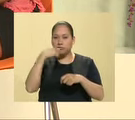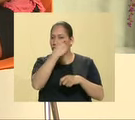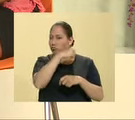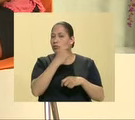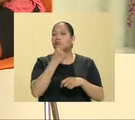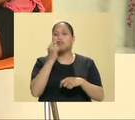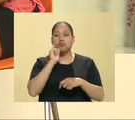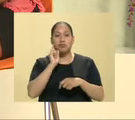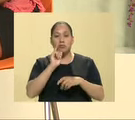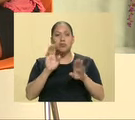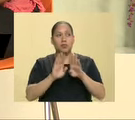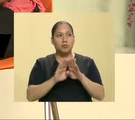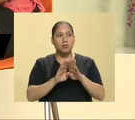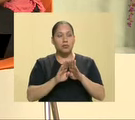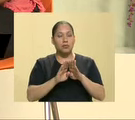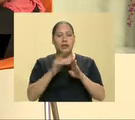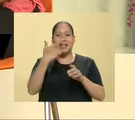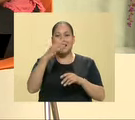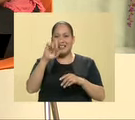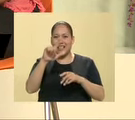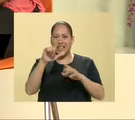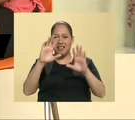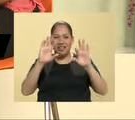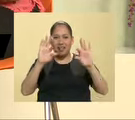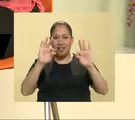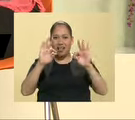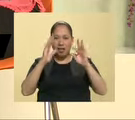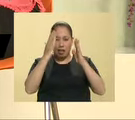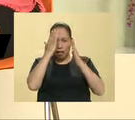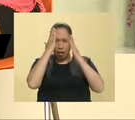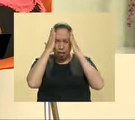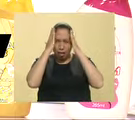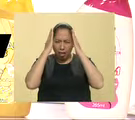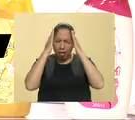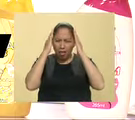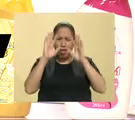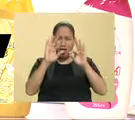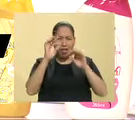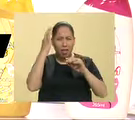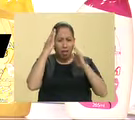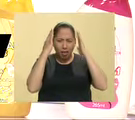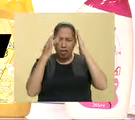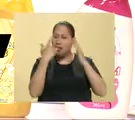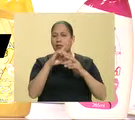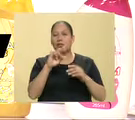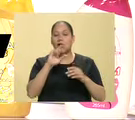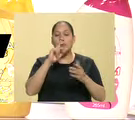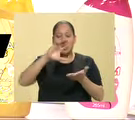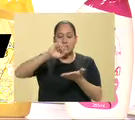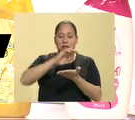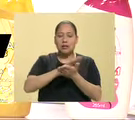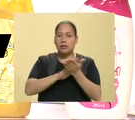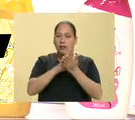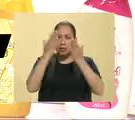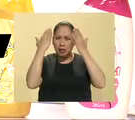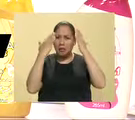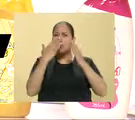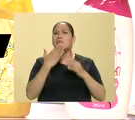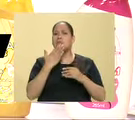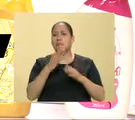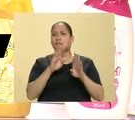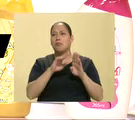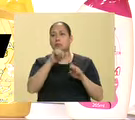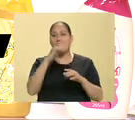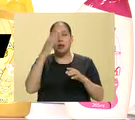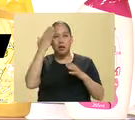las niñas, en lugar de ponerles gel que les deja el cabello. Sí, y les lastima también al cabello. Sí, esta cremita para peinar funciona súper bien porque les deja